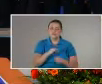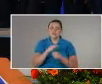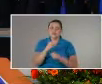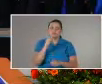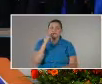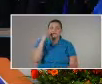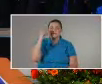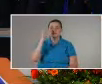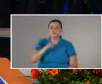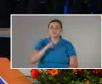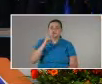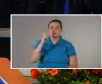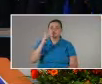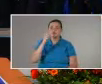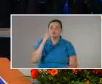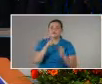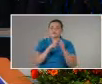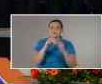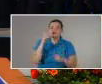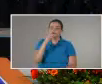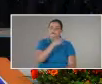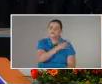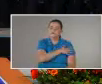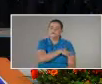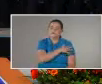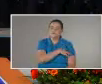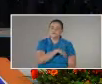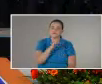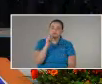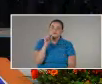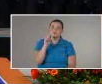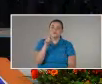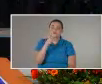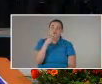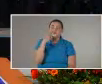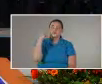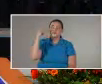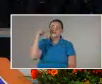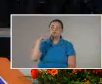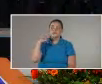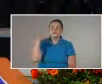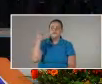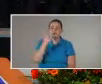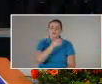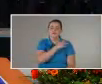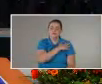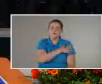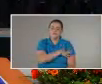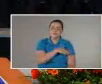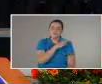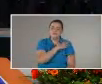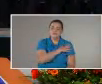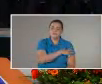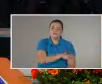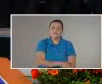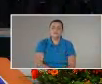Y tener una palabra y una misericordia. Ese Dios de toda consolación.